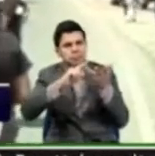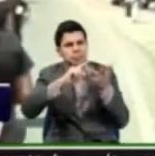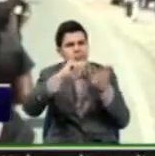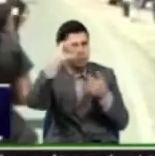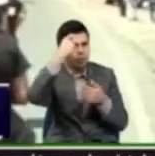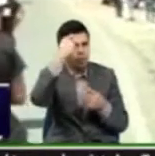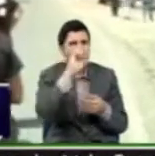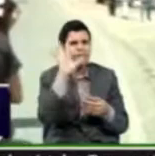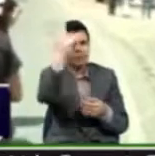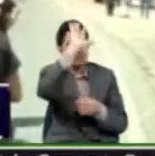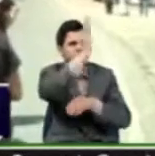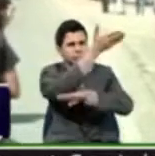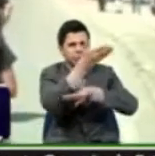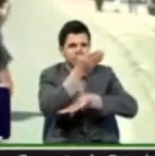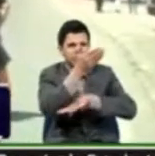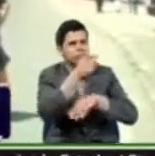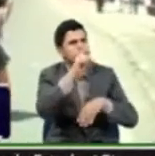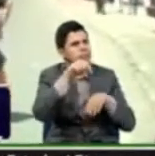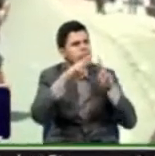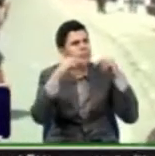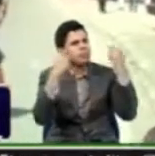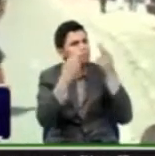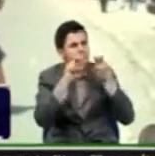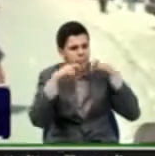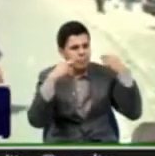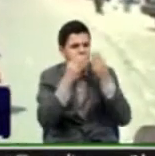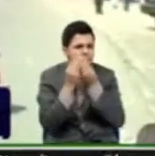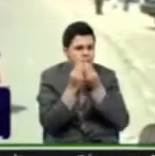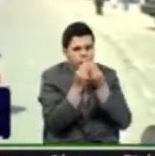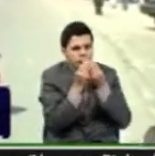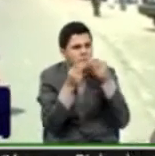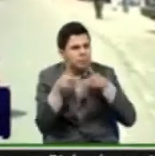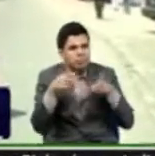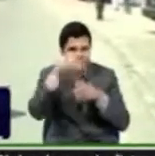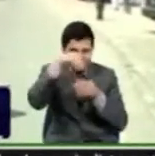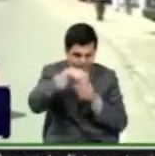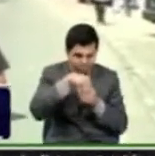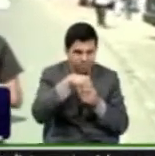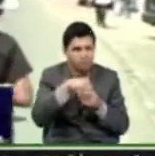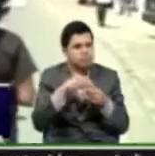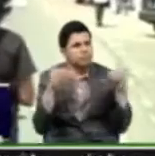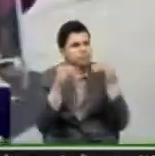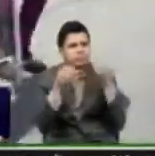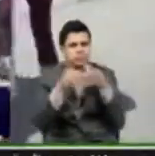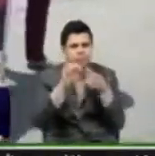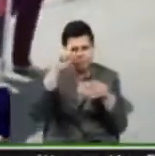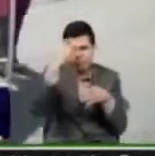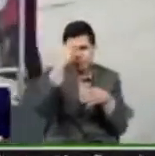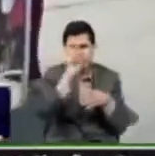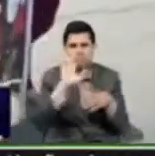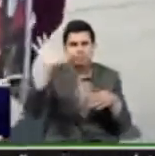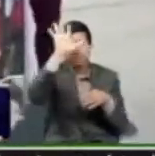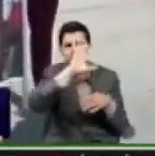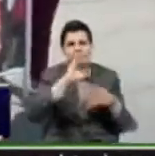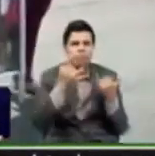que consiste en una mesa única de diálogo entre los internos y miembros del Gobierno Nacional, que se declare